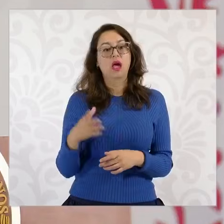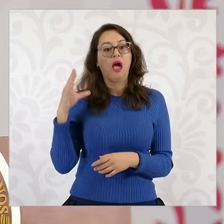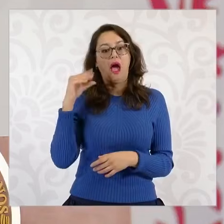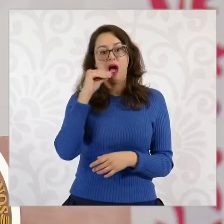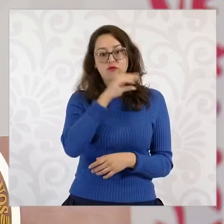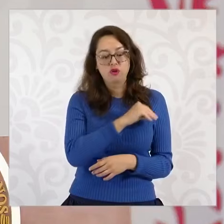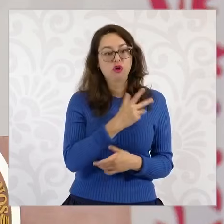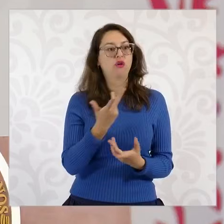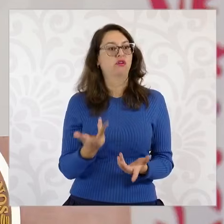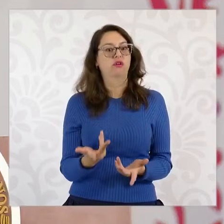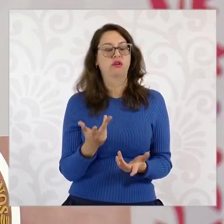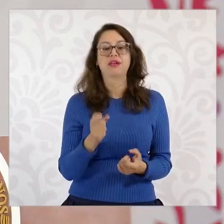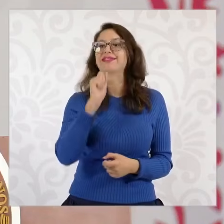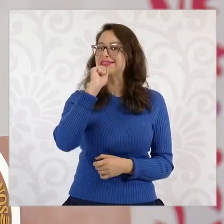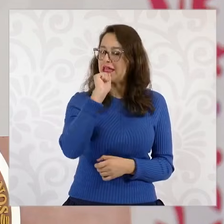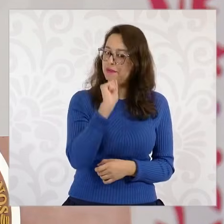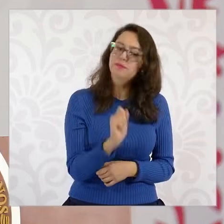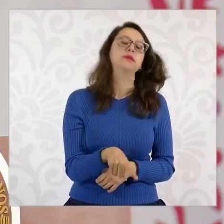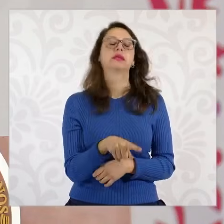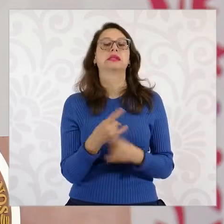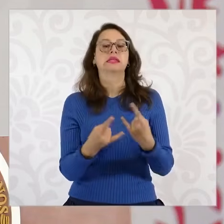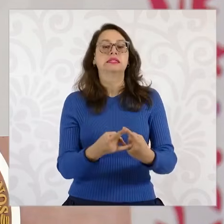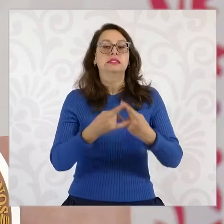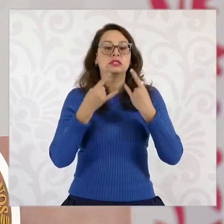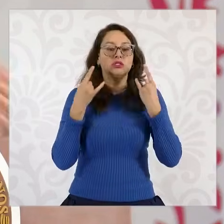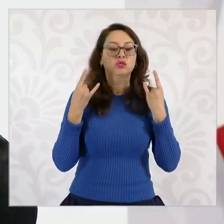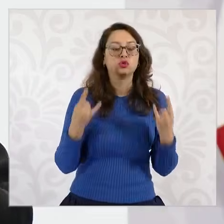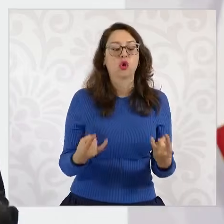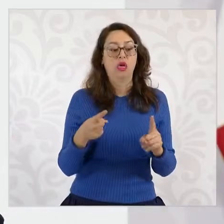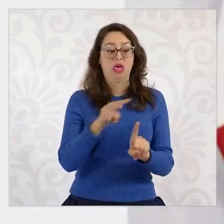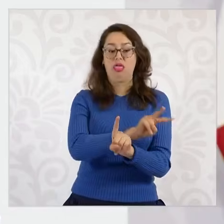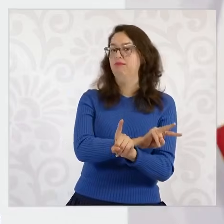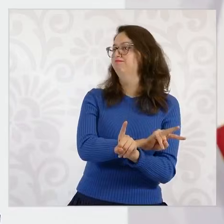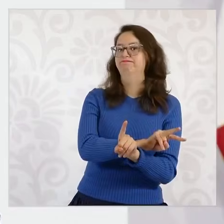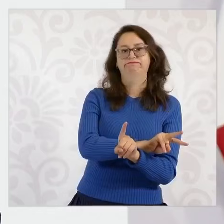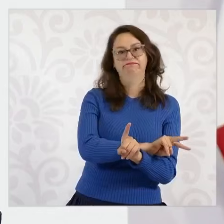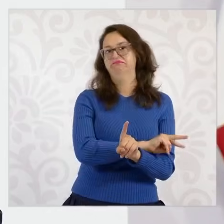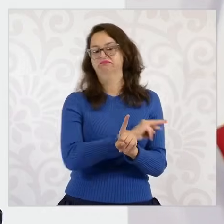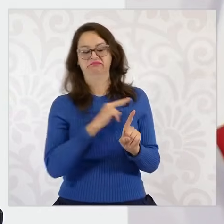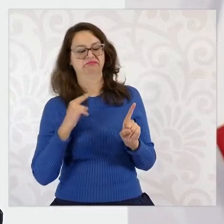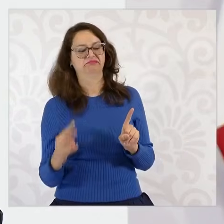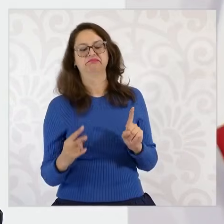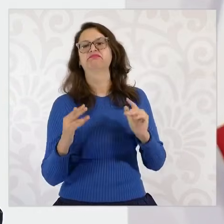afrodescendientes. Es una interpretación de la historia que reconoce nuestro legado de grandeza